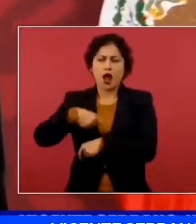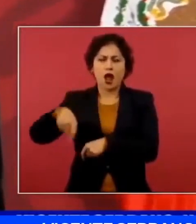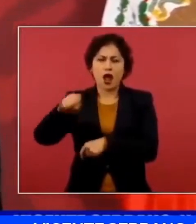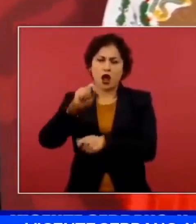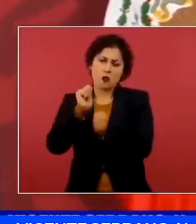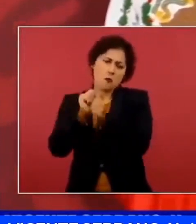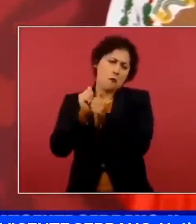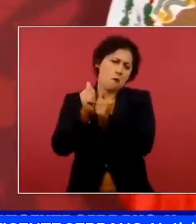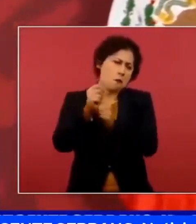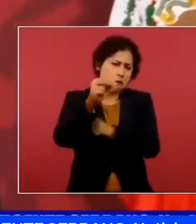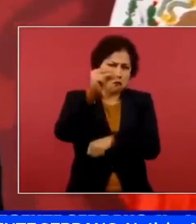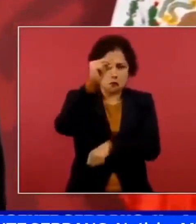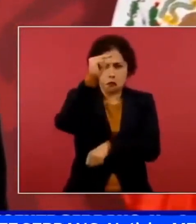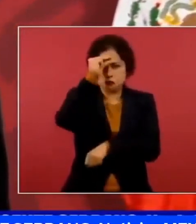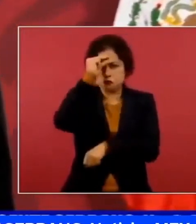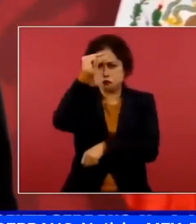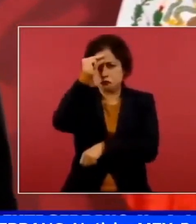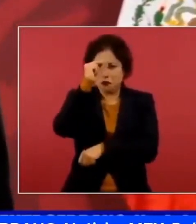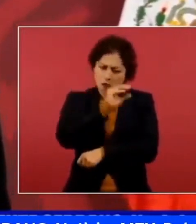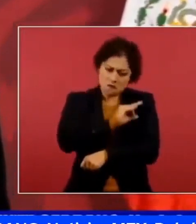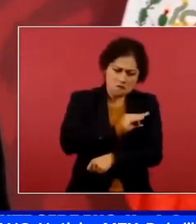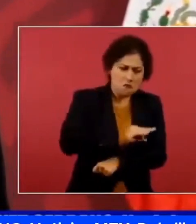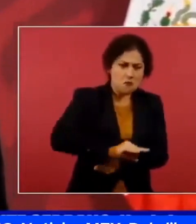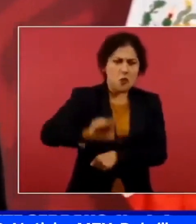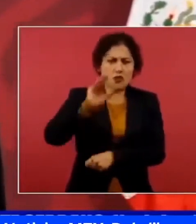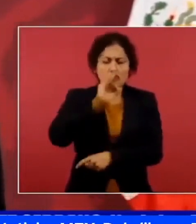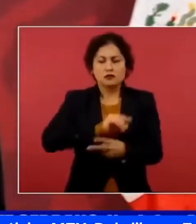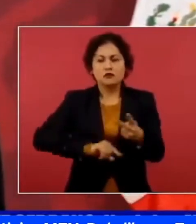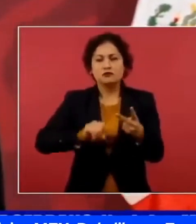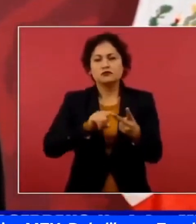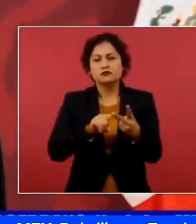con Podemos, que tiene que ver incluso con